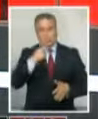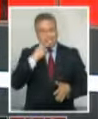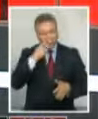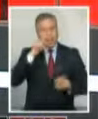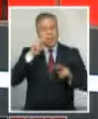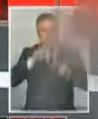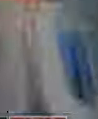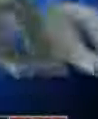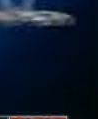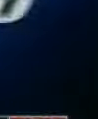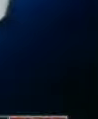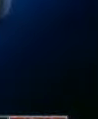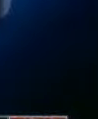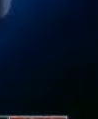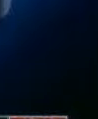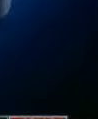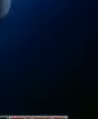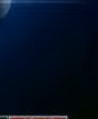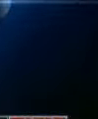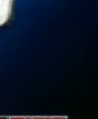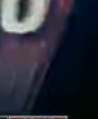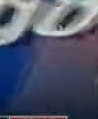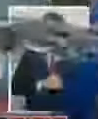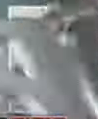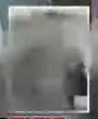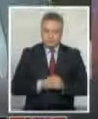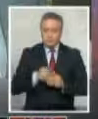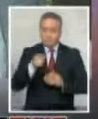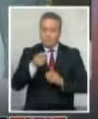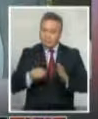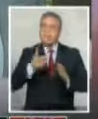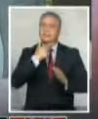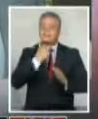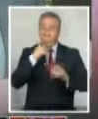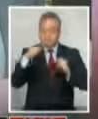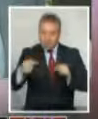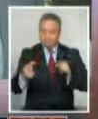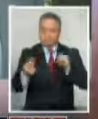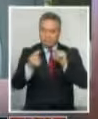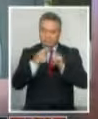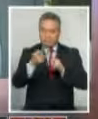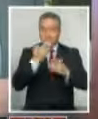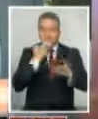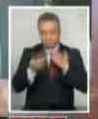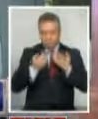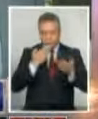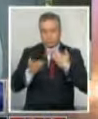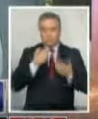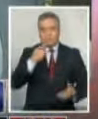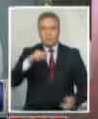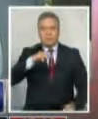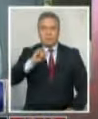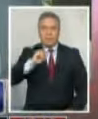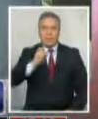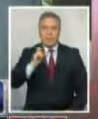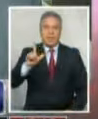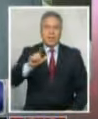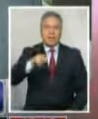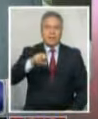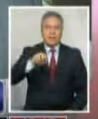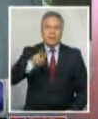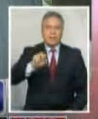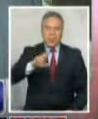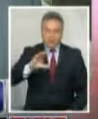detalles en torno a esta discusión sobre el punto de Concordia, vamos a conversar con Miguel Navarro, analista internacional de la